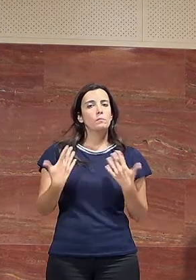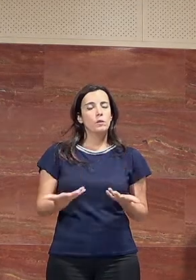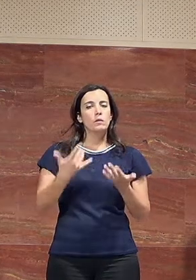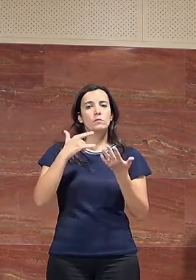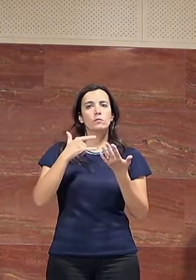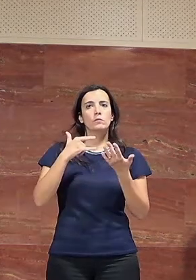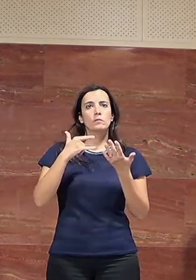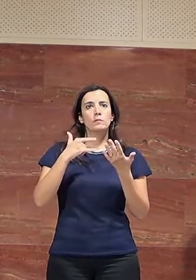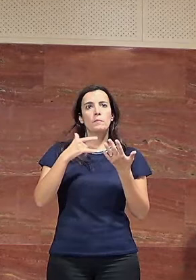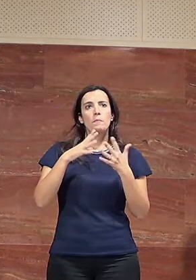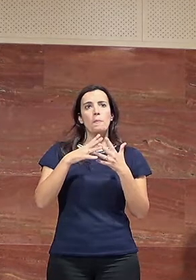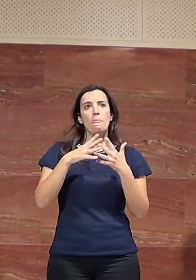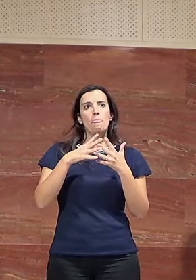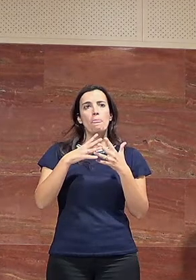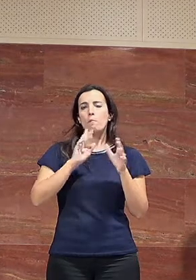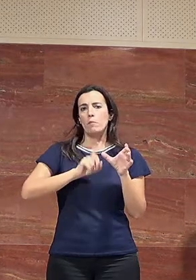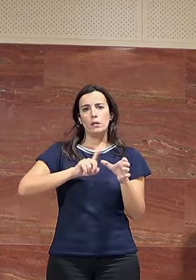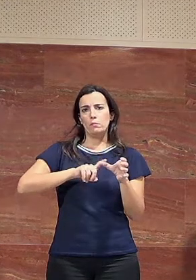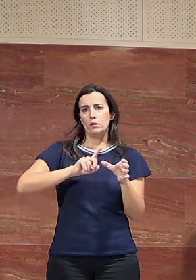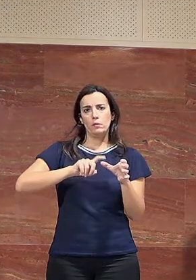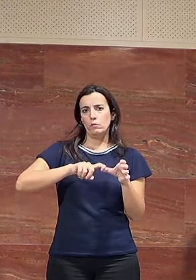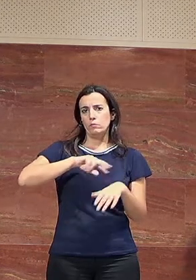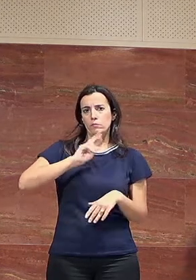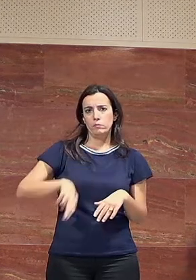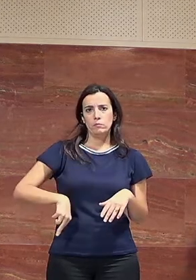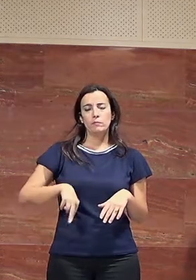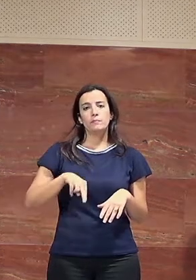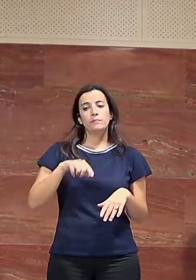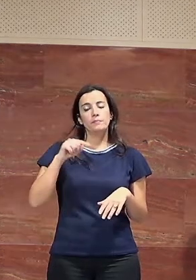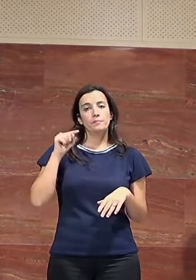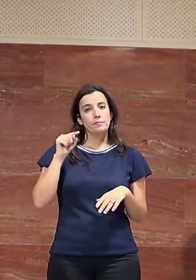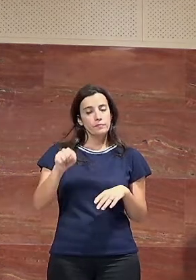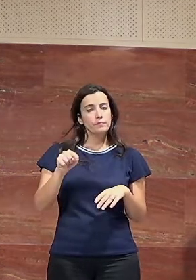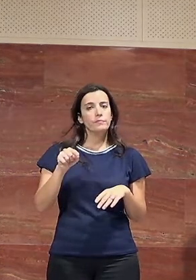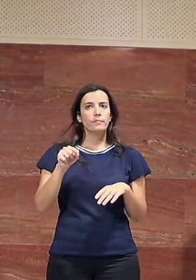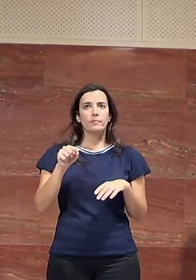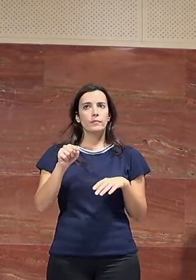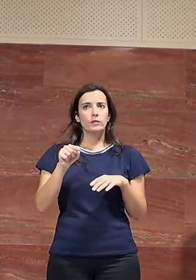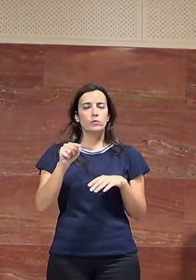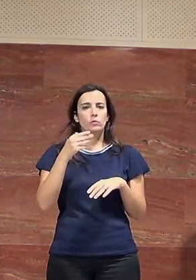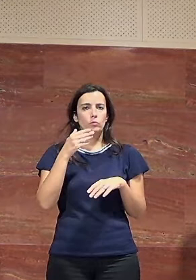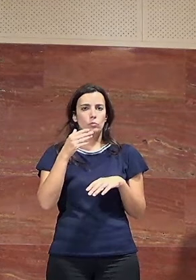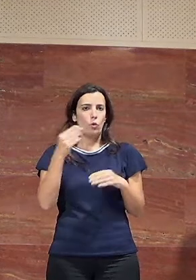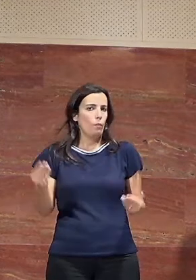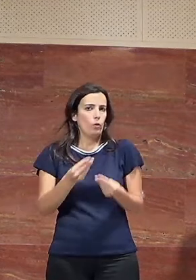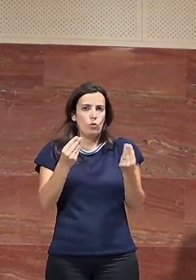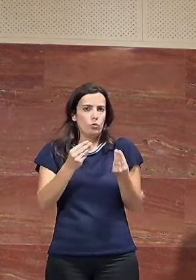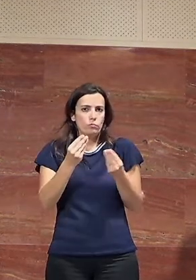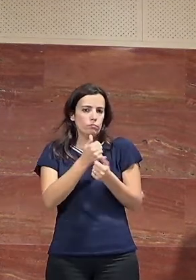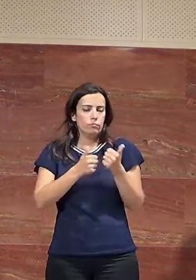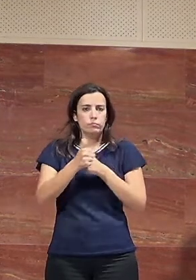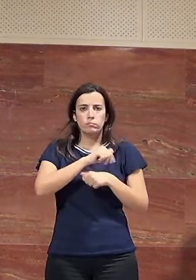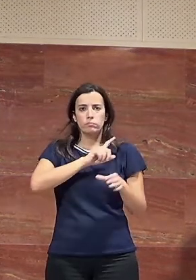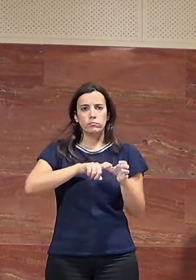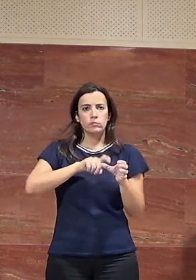esquema eminentemente participativo. Y esa, digamos, es su máxima virtud. Las personas que van a ir a